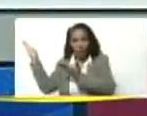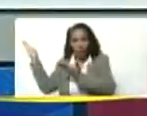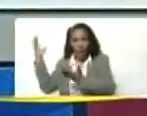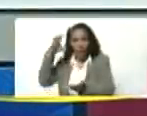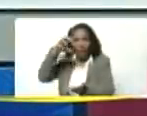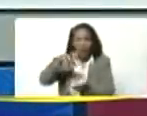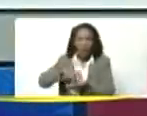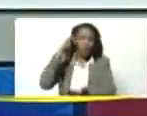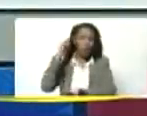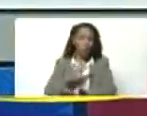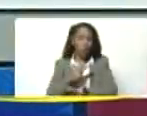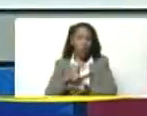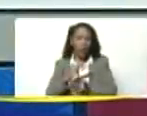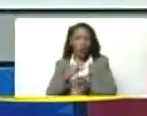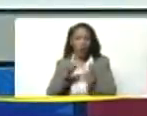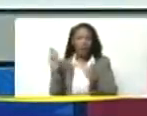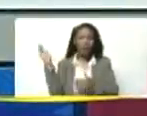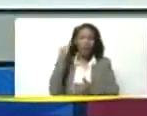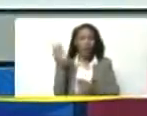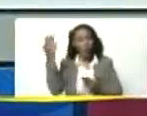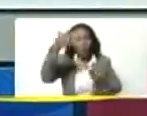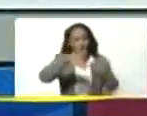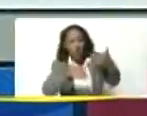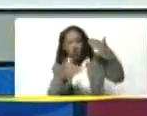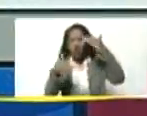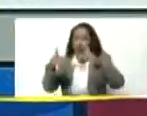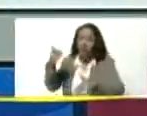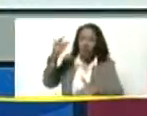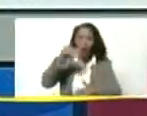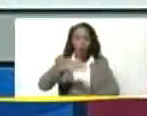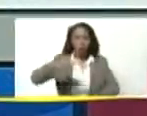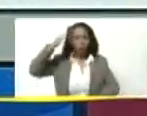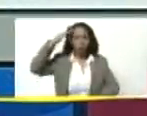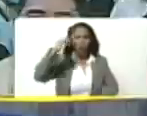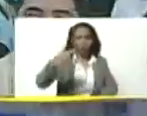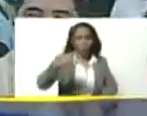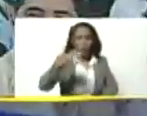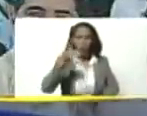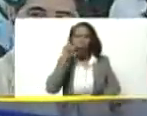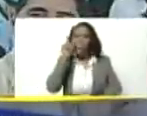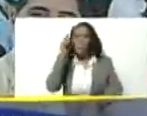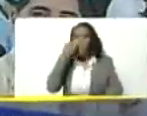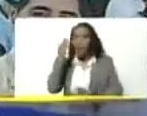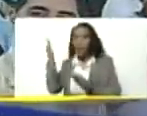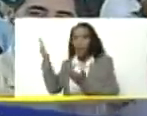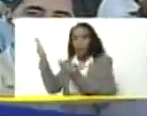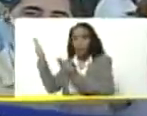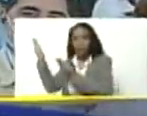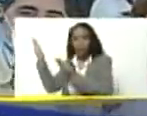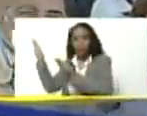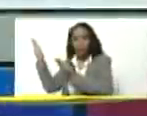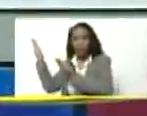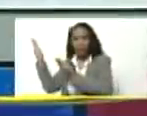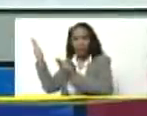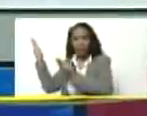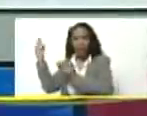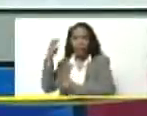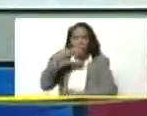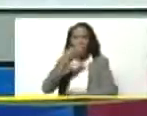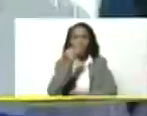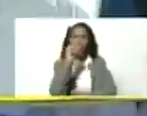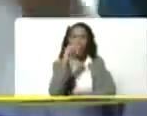Sucre, de costa a costa, se vino nadando el almirante Gilberto Pinto Blanco,